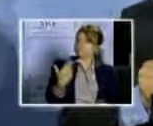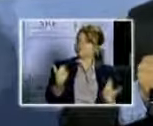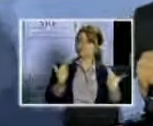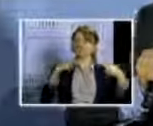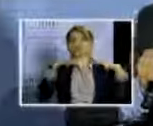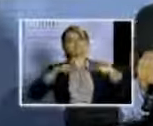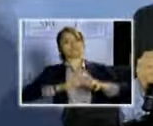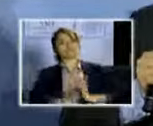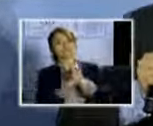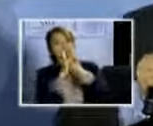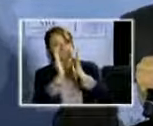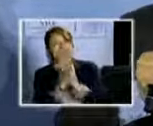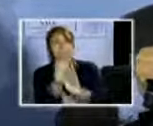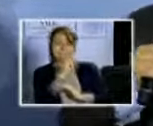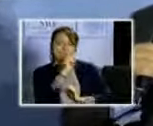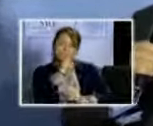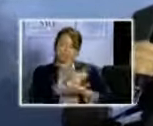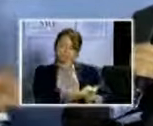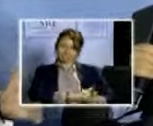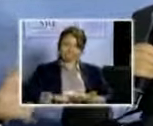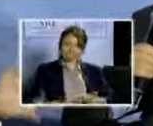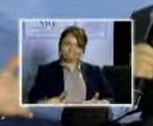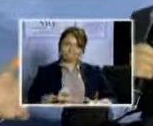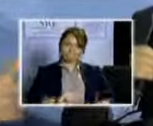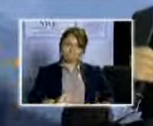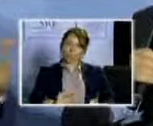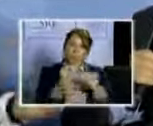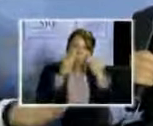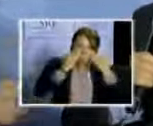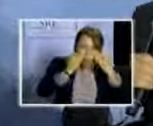más democrático, porque no fue creado para ser un órgano democrático. ¿O más